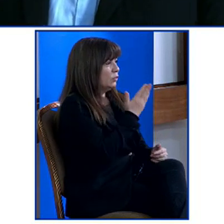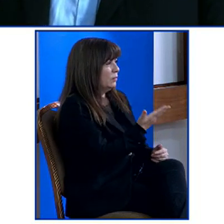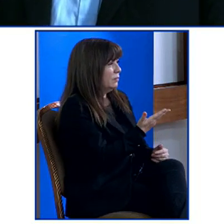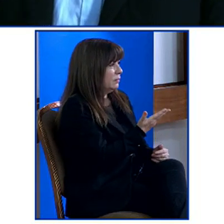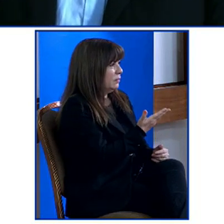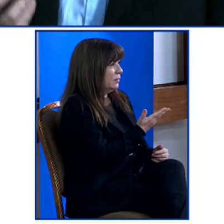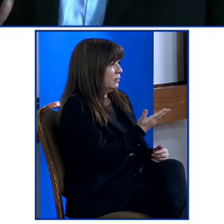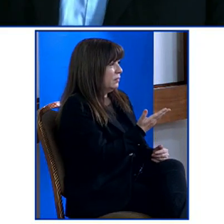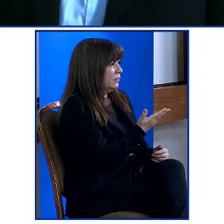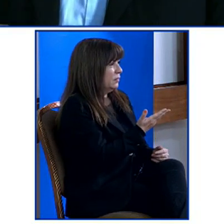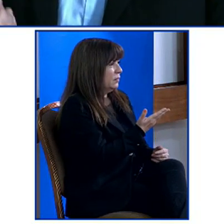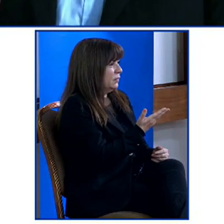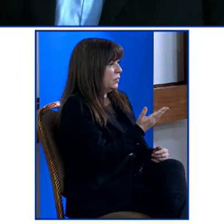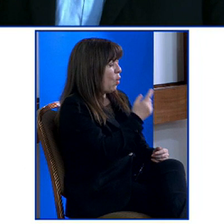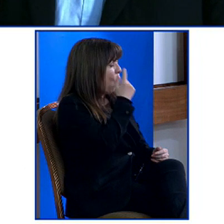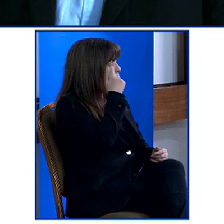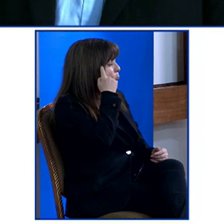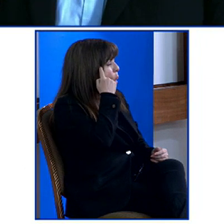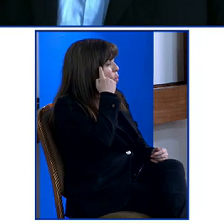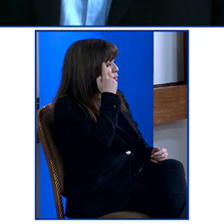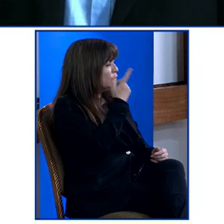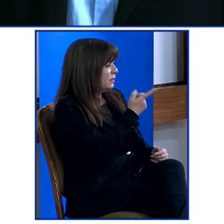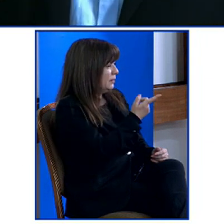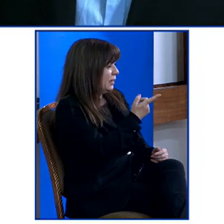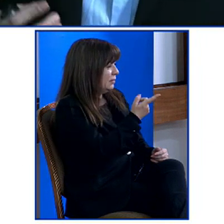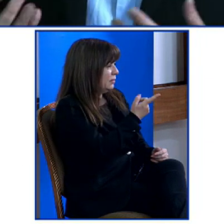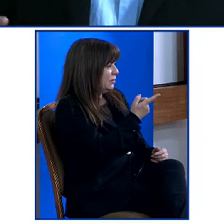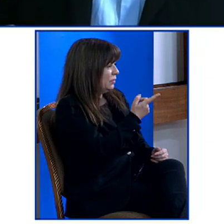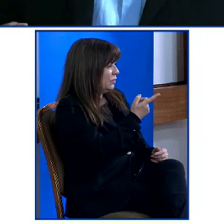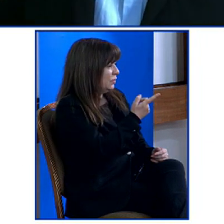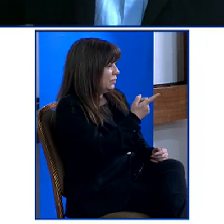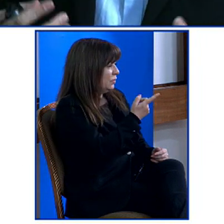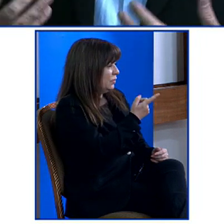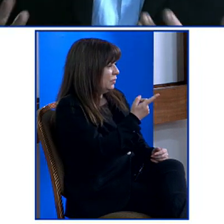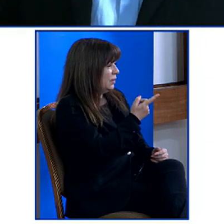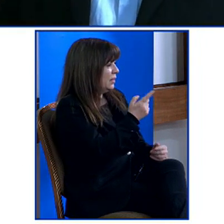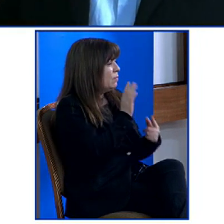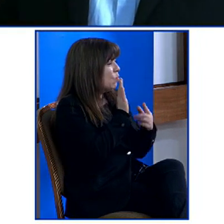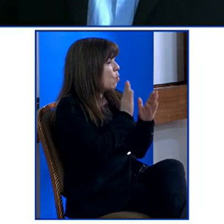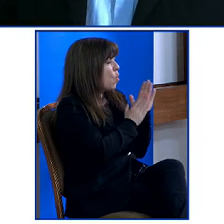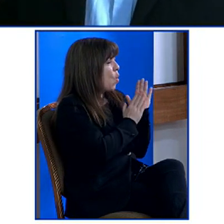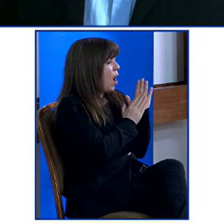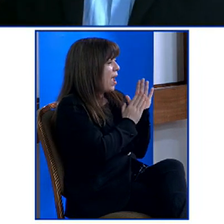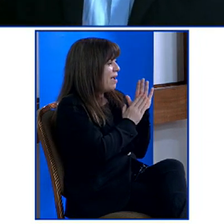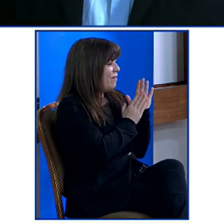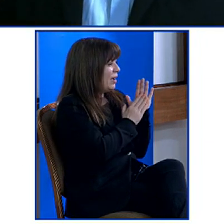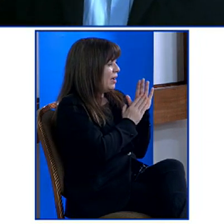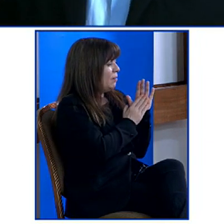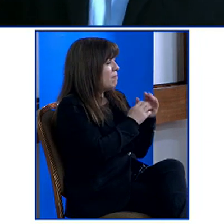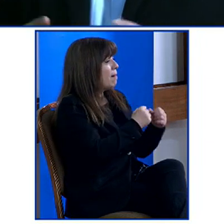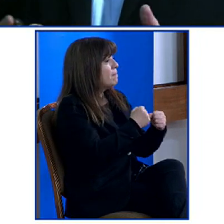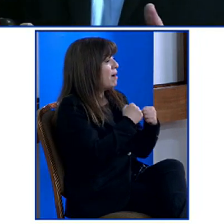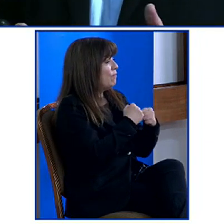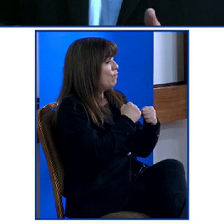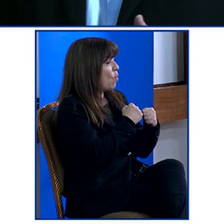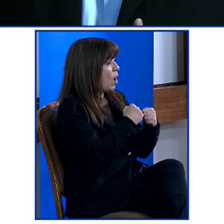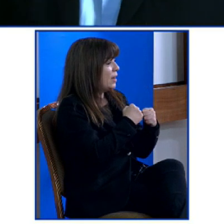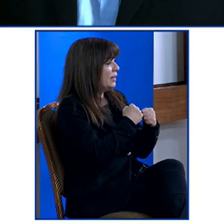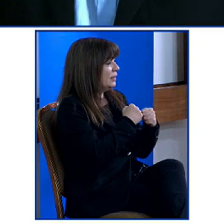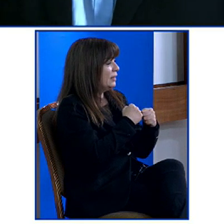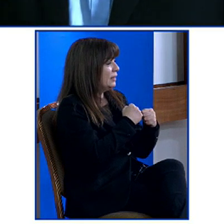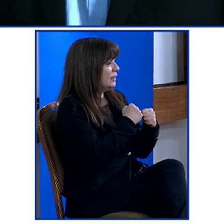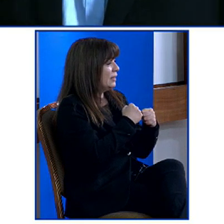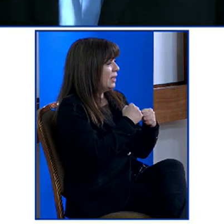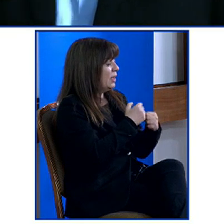mejorar el conocimiento, la investigación, y generando una evidencia más consistente, porque lo que hacen es